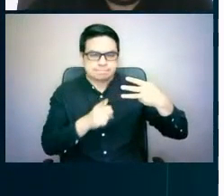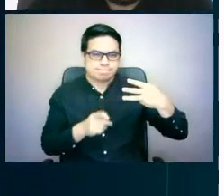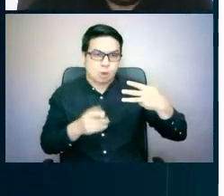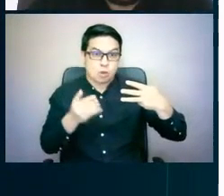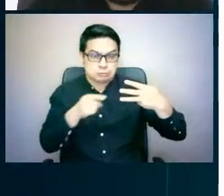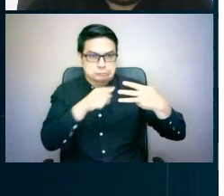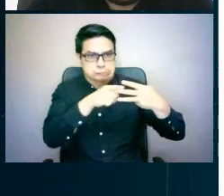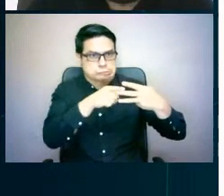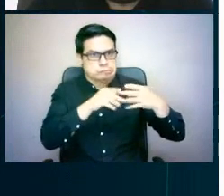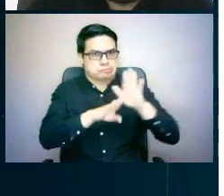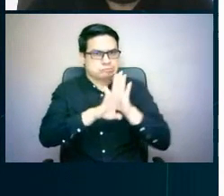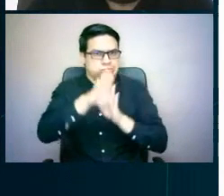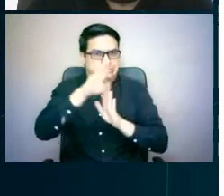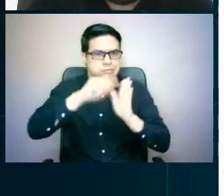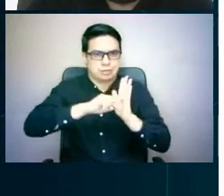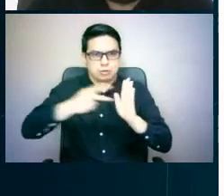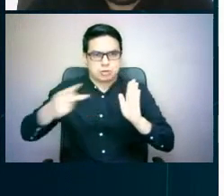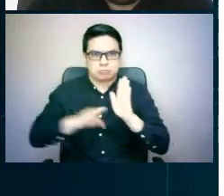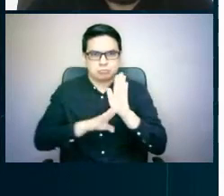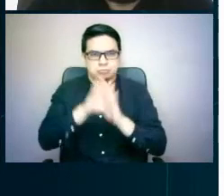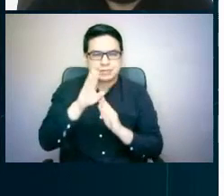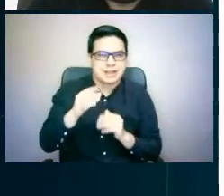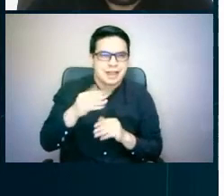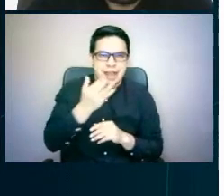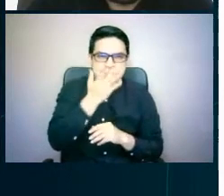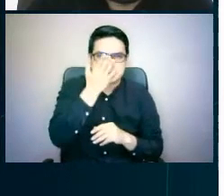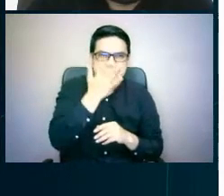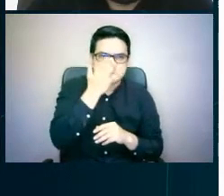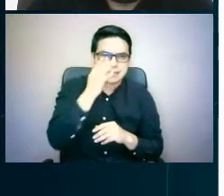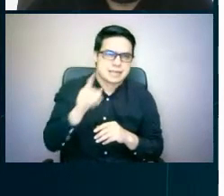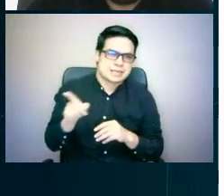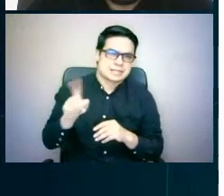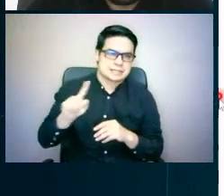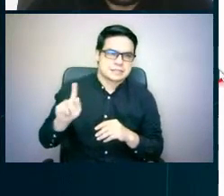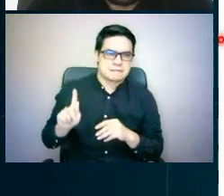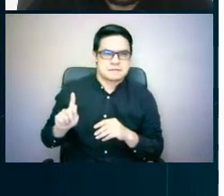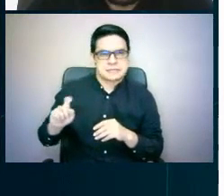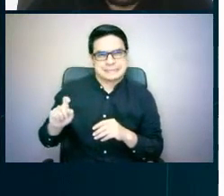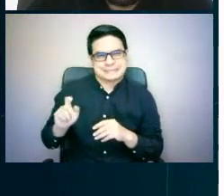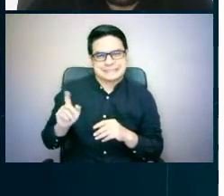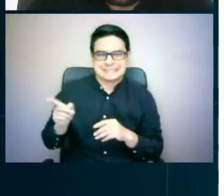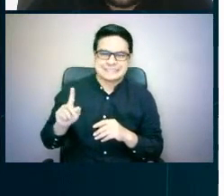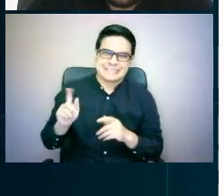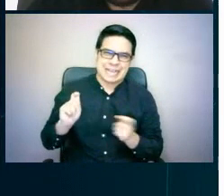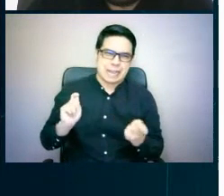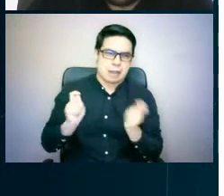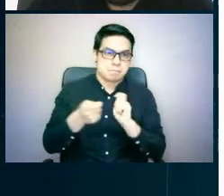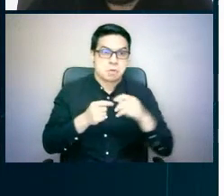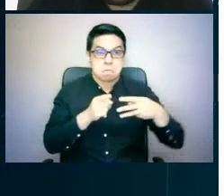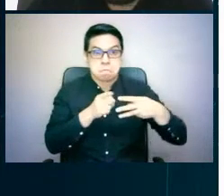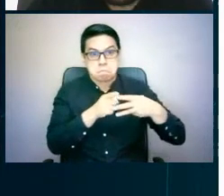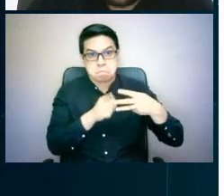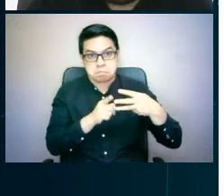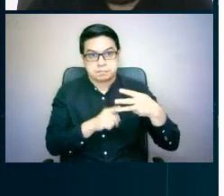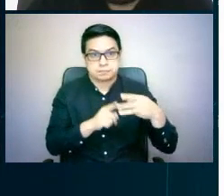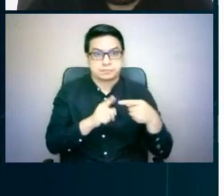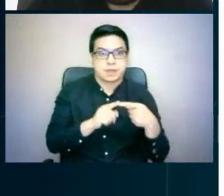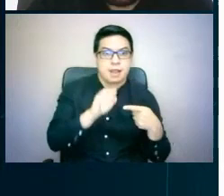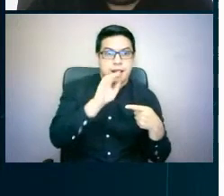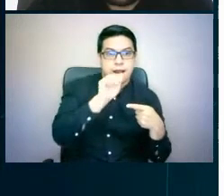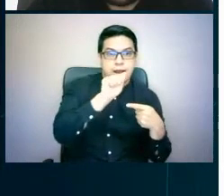reemplazo del gas SF6 para equipos eléctricos. Tendríamos a ABB con Air